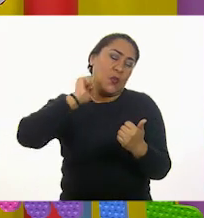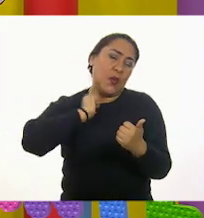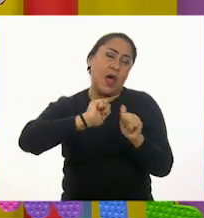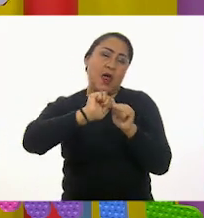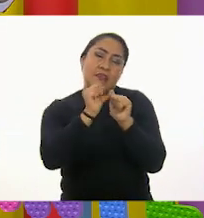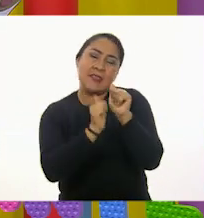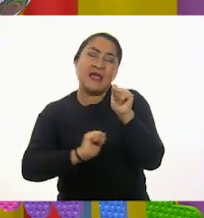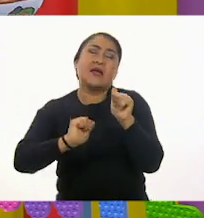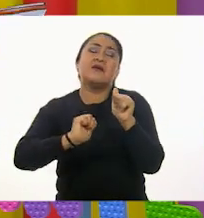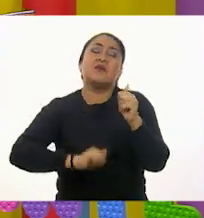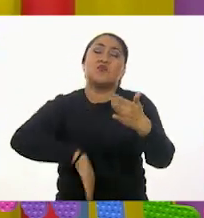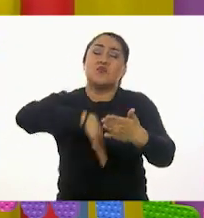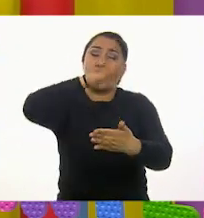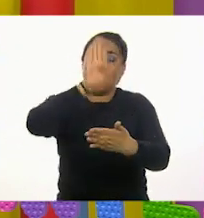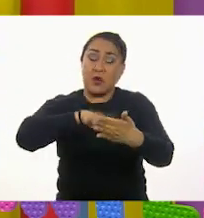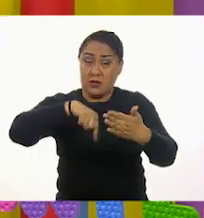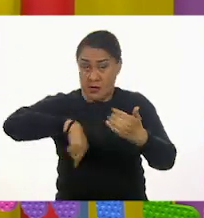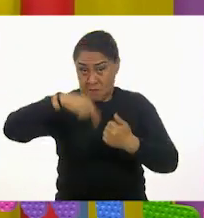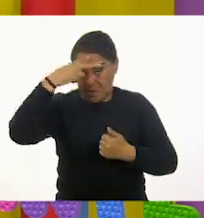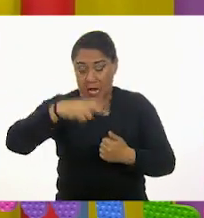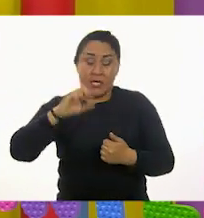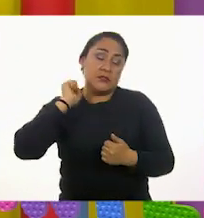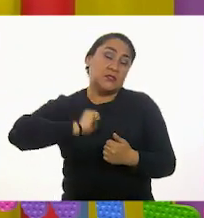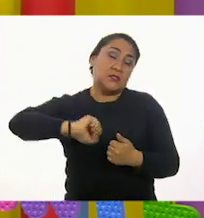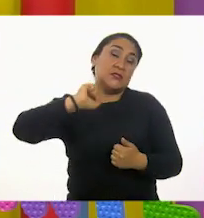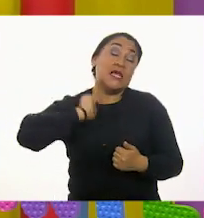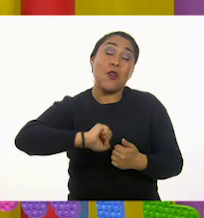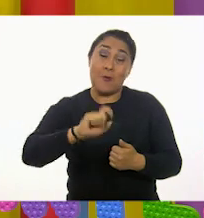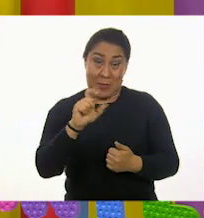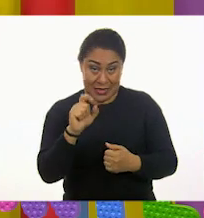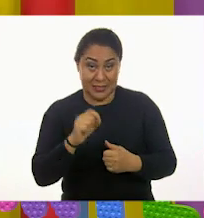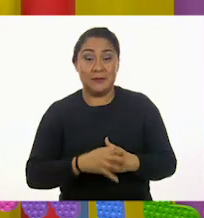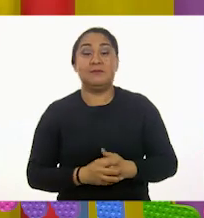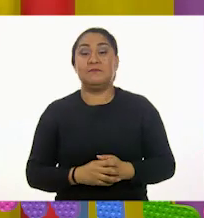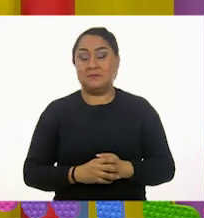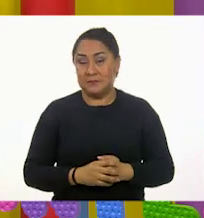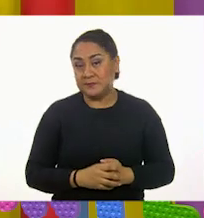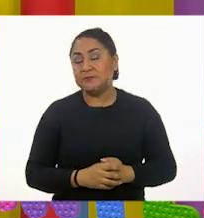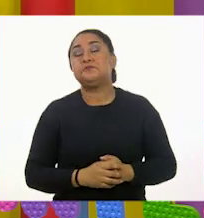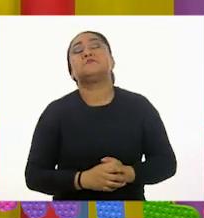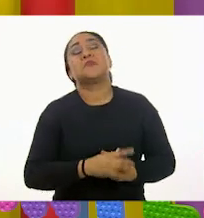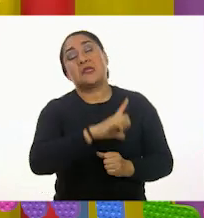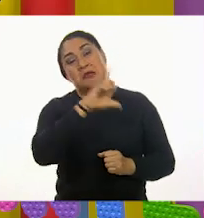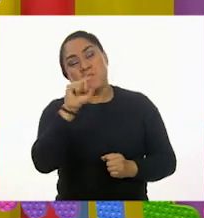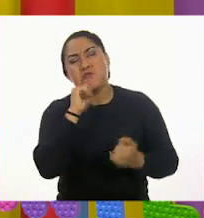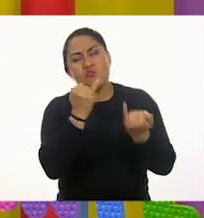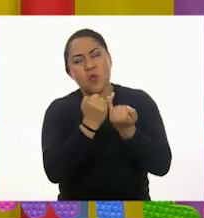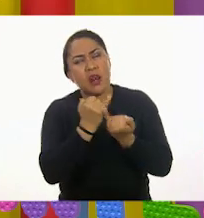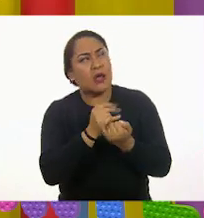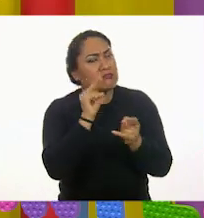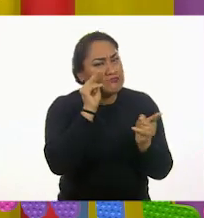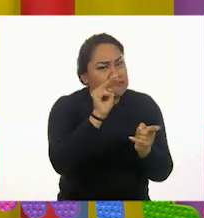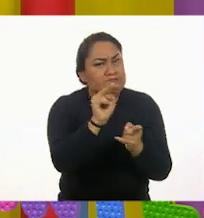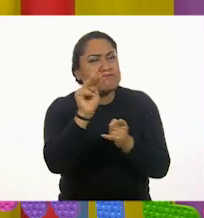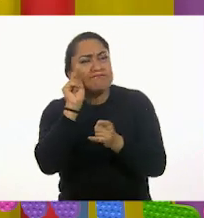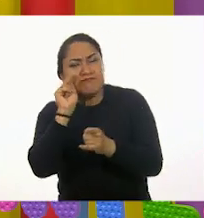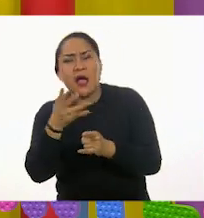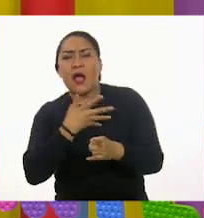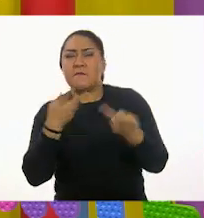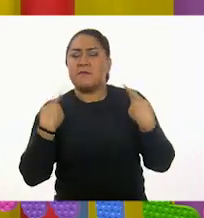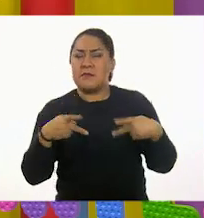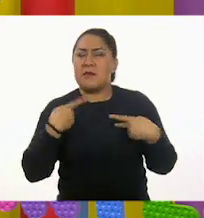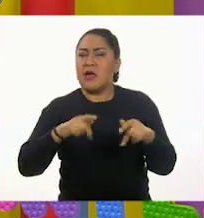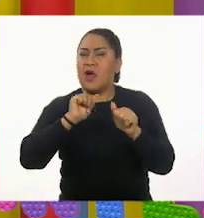artístico del muralismo en México en el siglo XX. Y entonces además vimos diversos